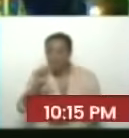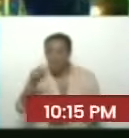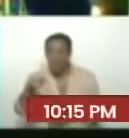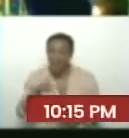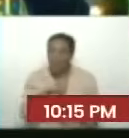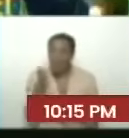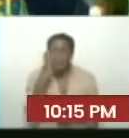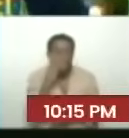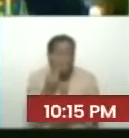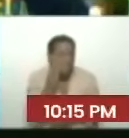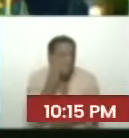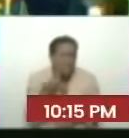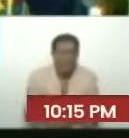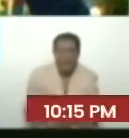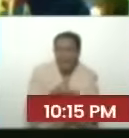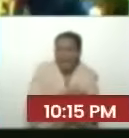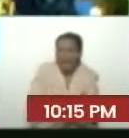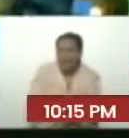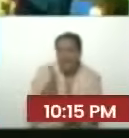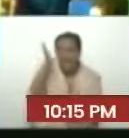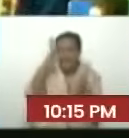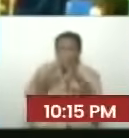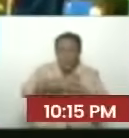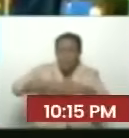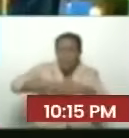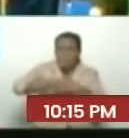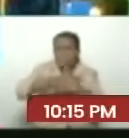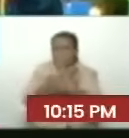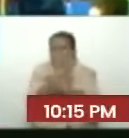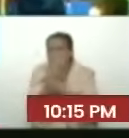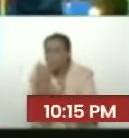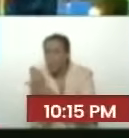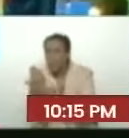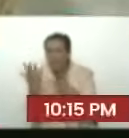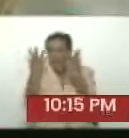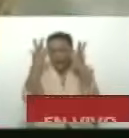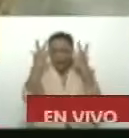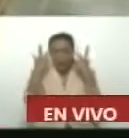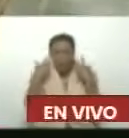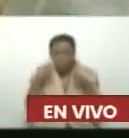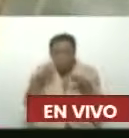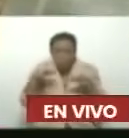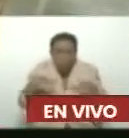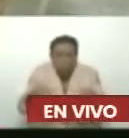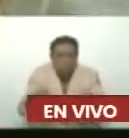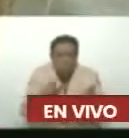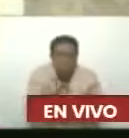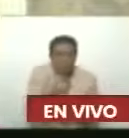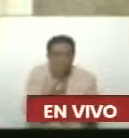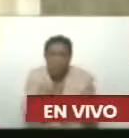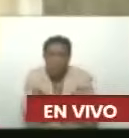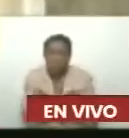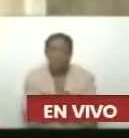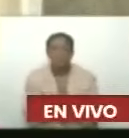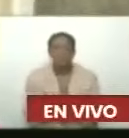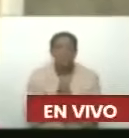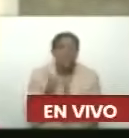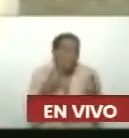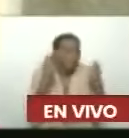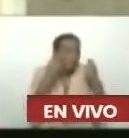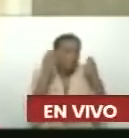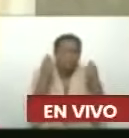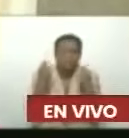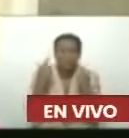esperando, tenemos experiencia maravillosa la noche que ellos llegaron de madrugada. Pero bueno, contento porque esa